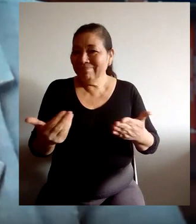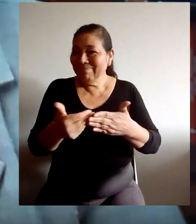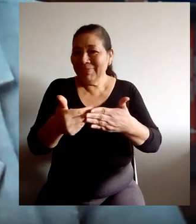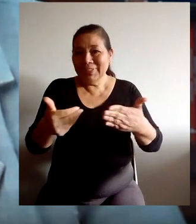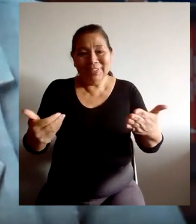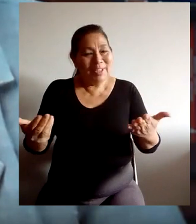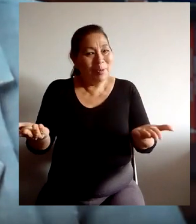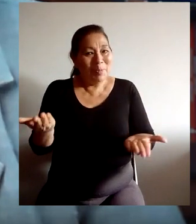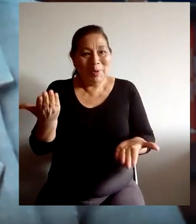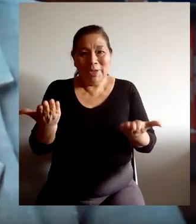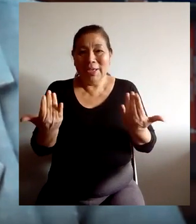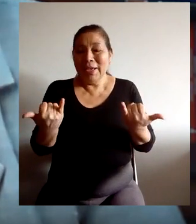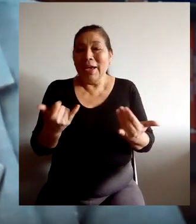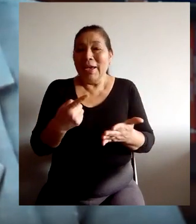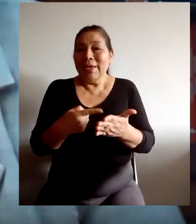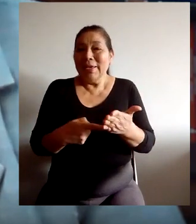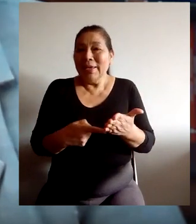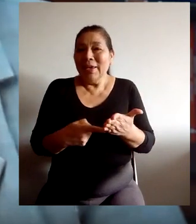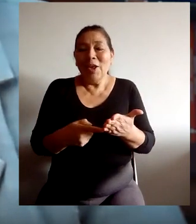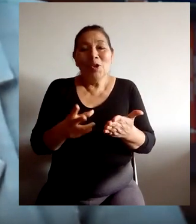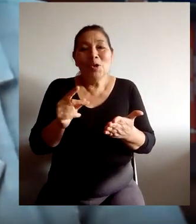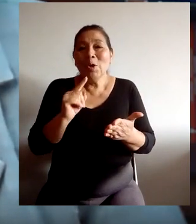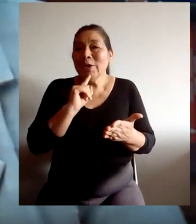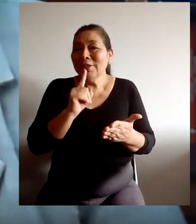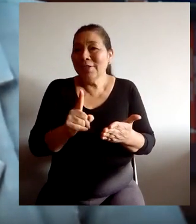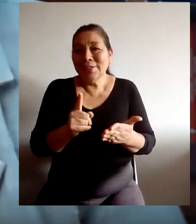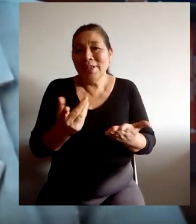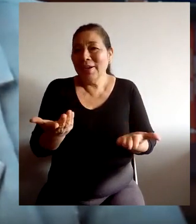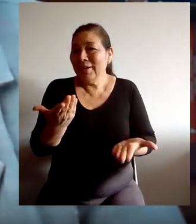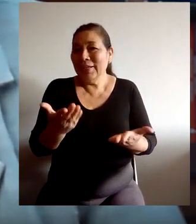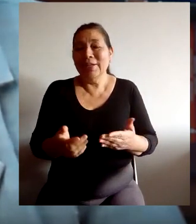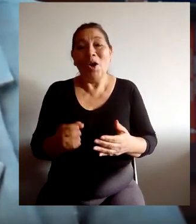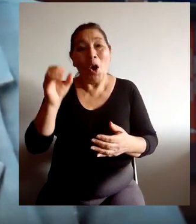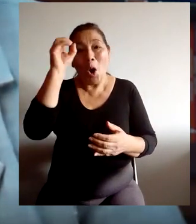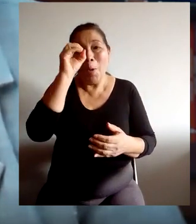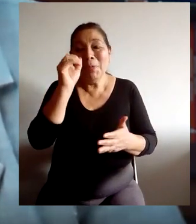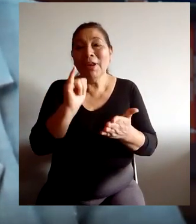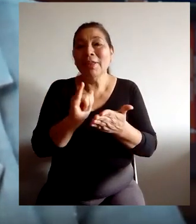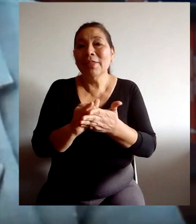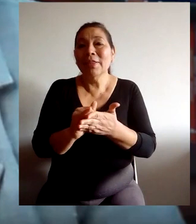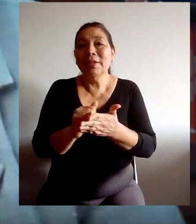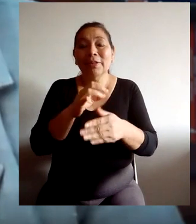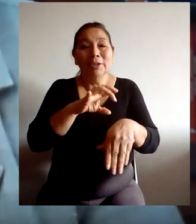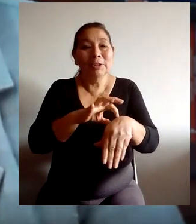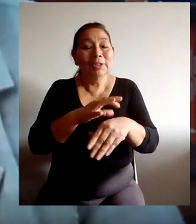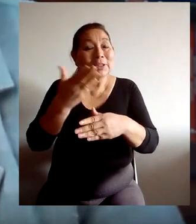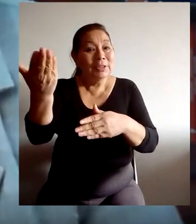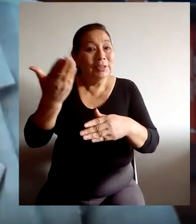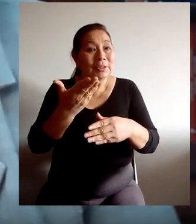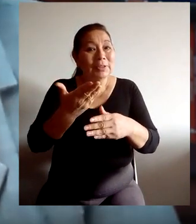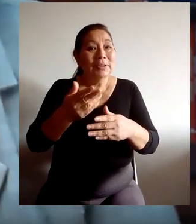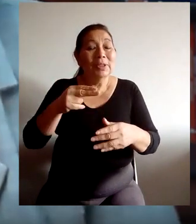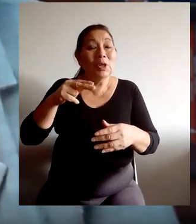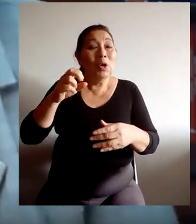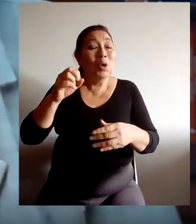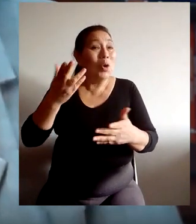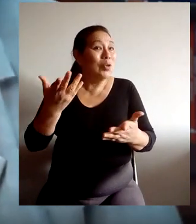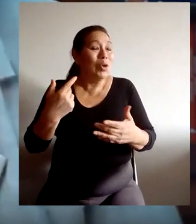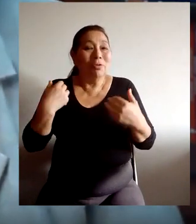dado ese neumólogo en relación a la neumoconosis, o estamos ante una conclusión que no tiene la formalidad que exige la